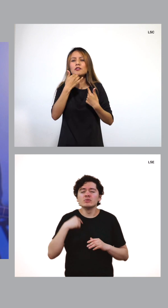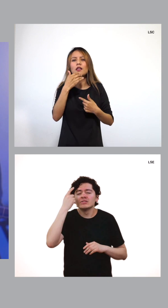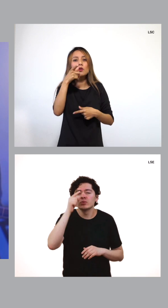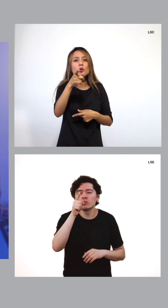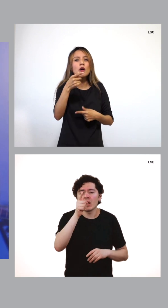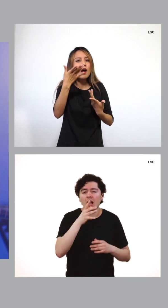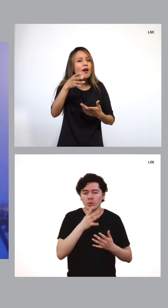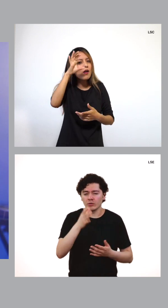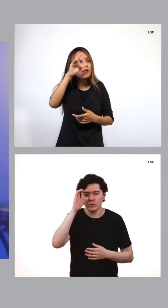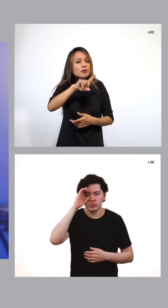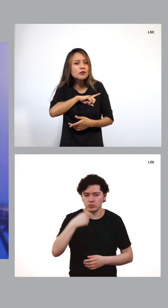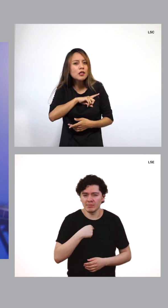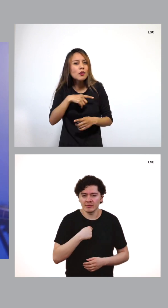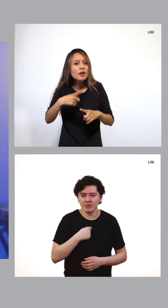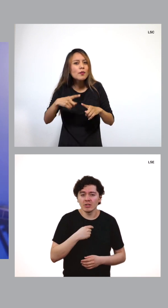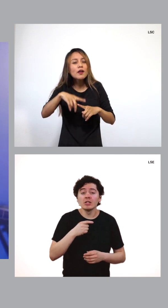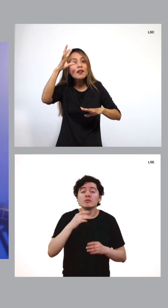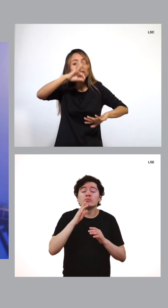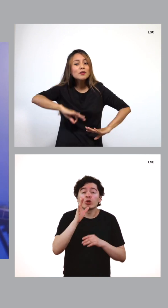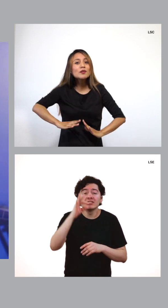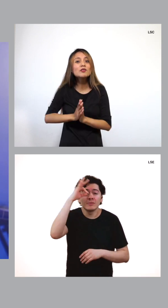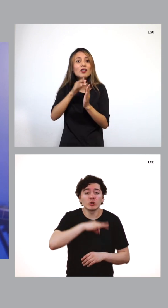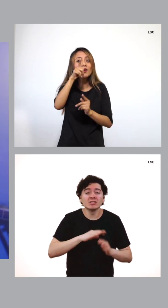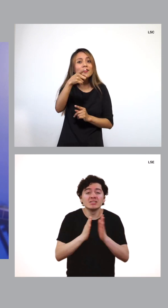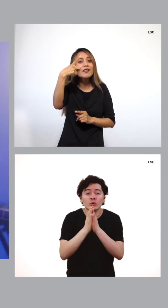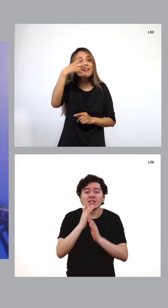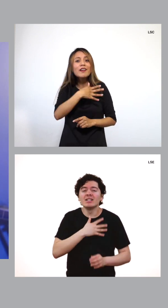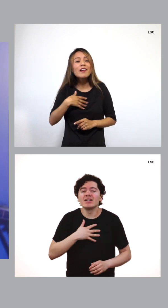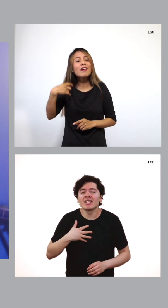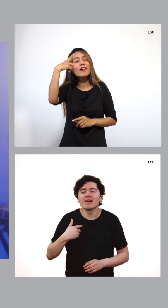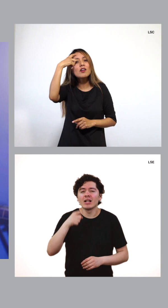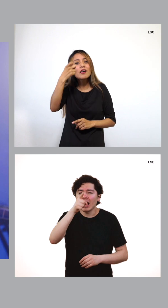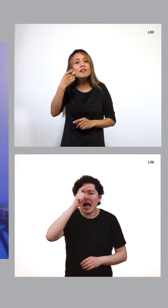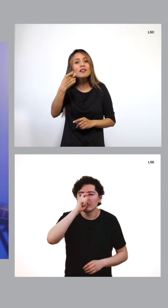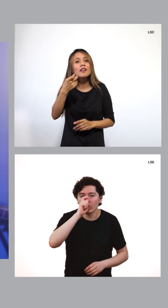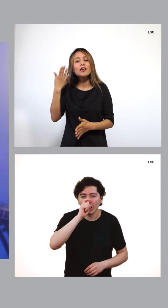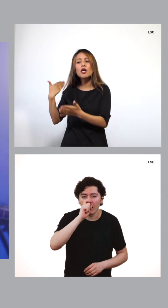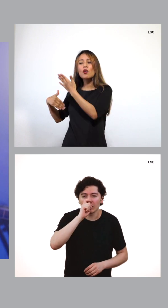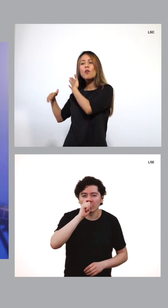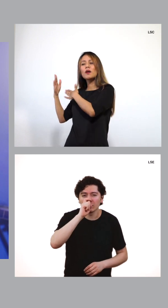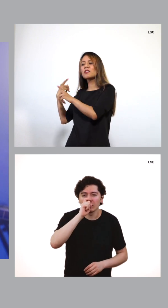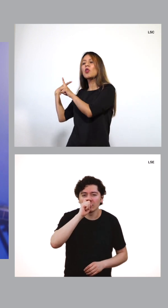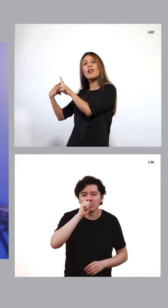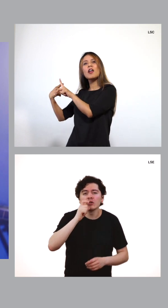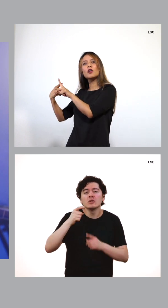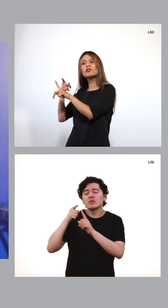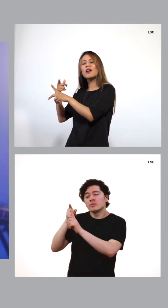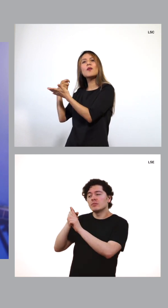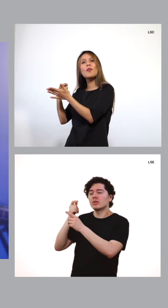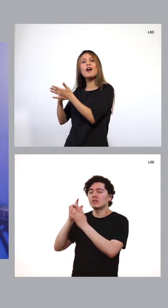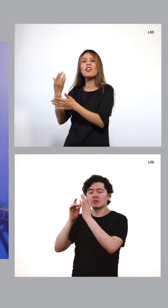el Espíritu Santo hoy quería recordarte que todo eso ha sido pagado. Que hoy puedes estar